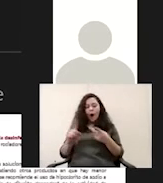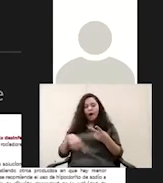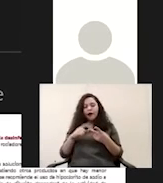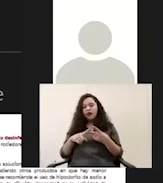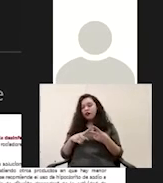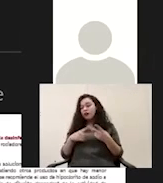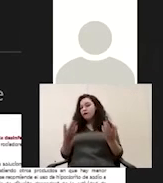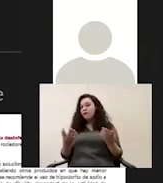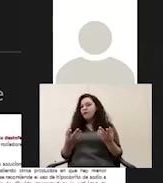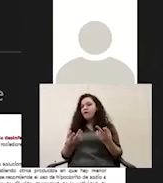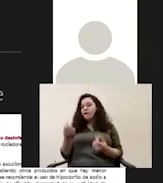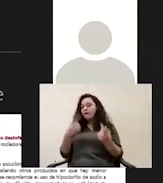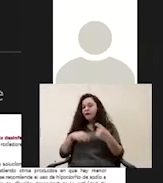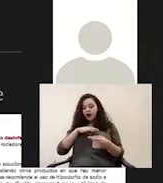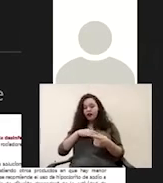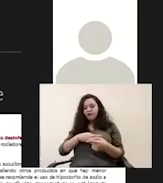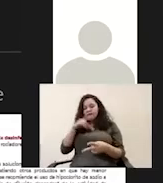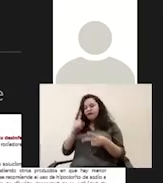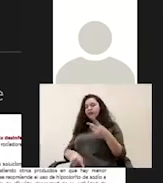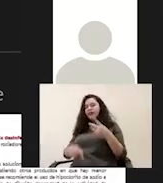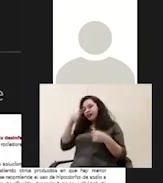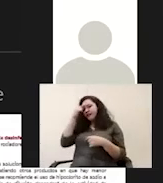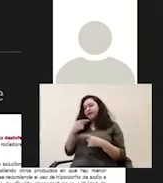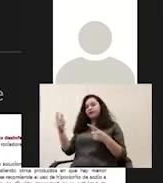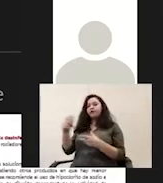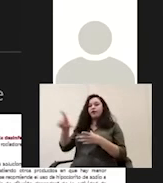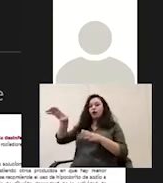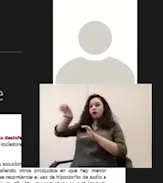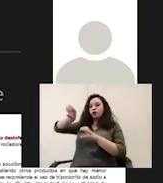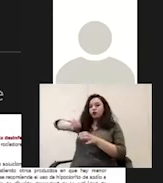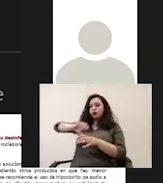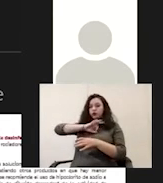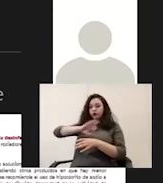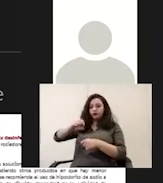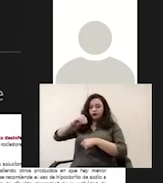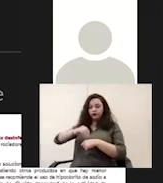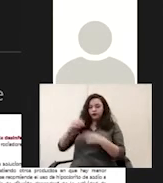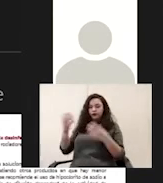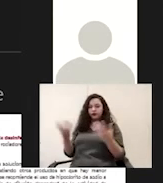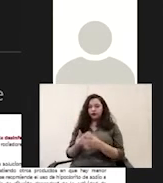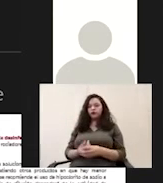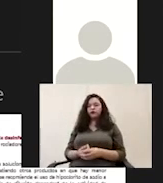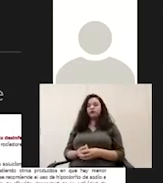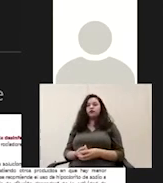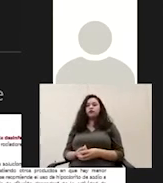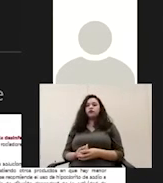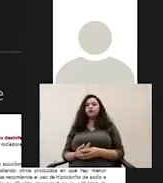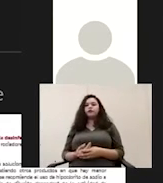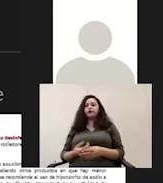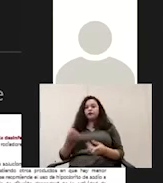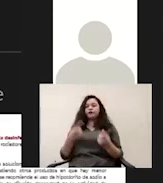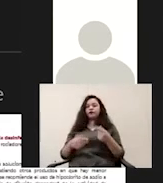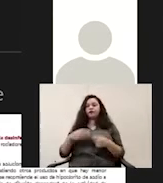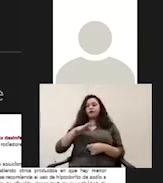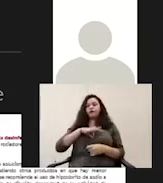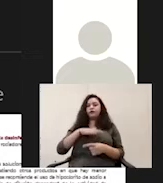algún tipo de desinfectante a la concentración que ustedes hayan comprado. Hay algunos desinfectantes que